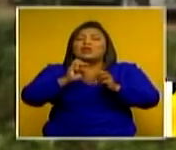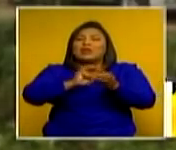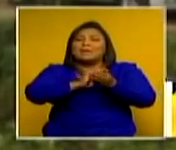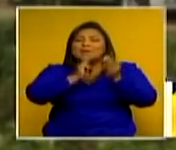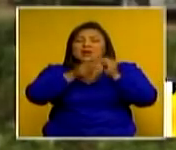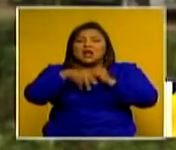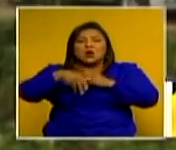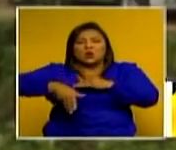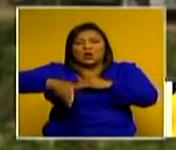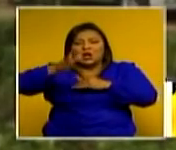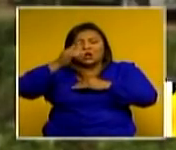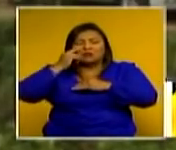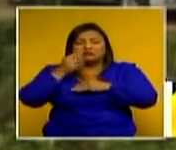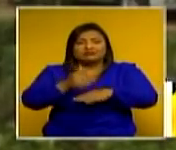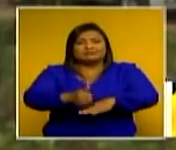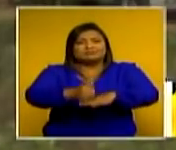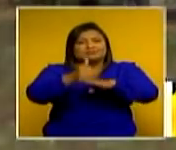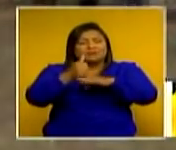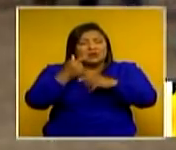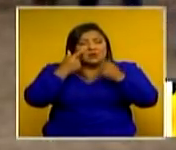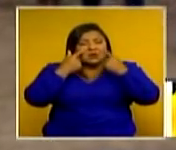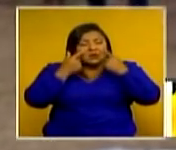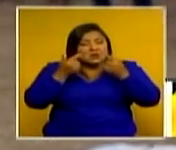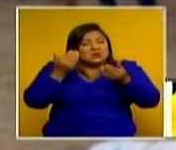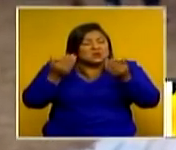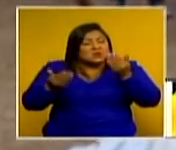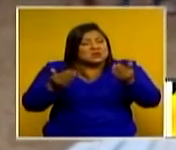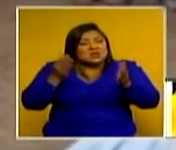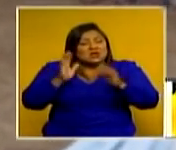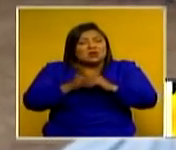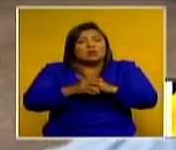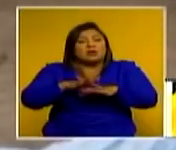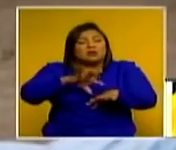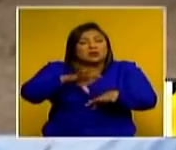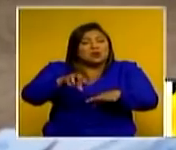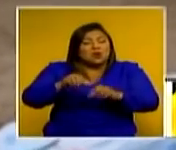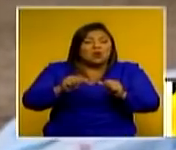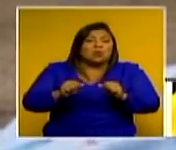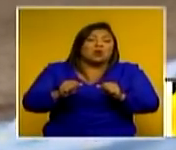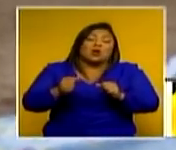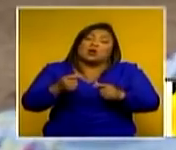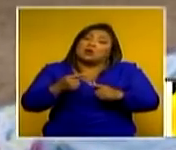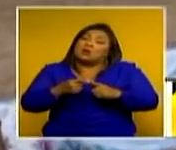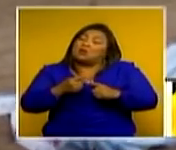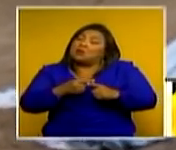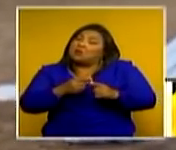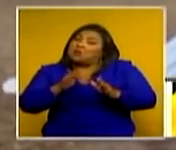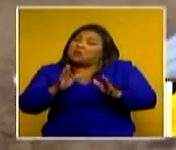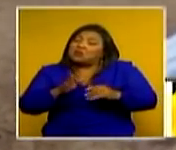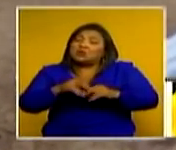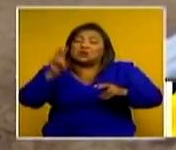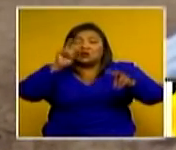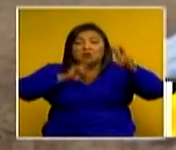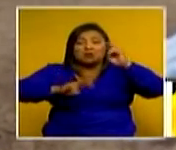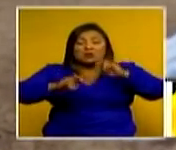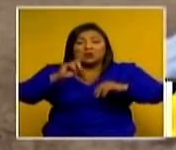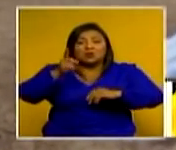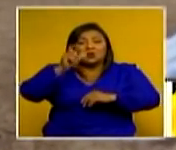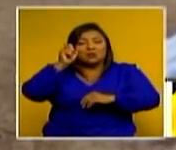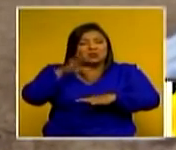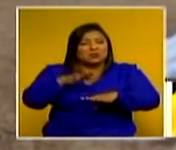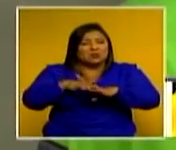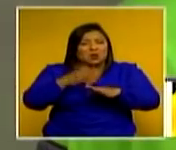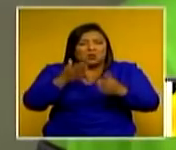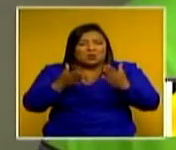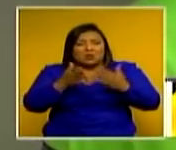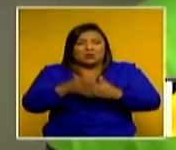las autoridades descartan que el móvil del crimen sea el robo y por el contrario investigan a una persona sospechosa